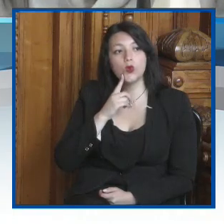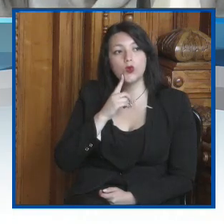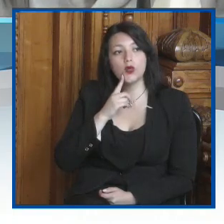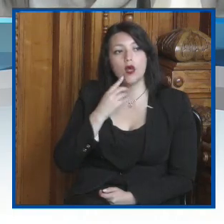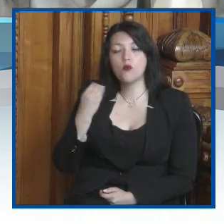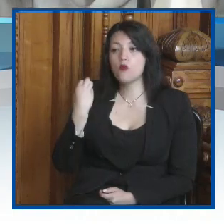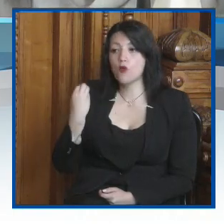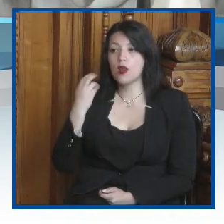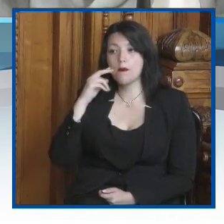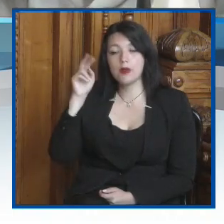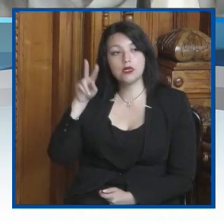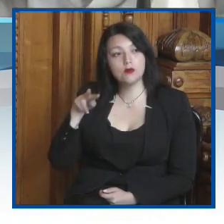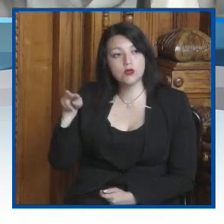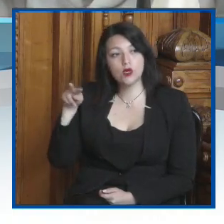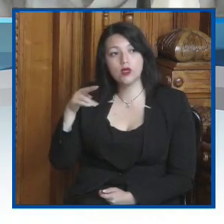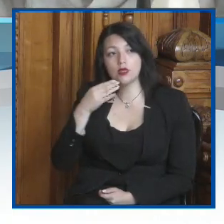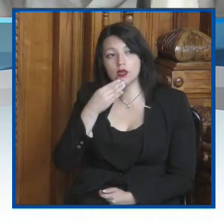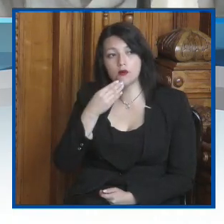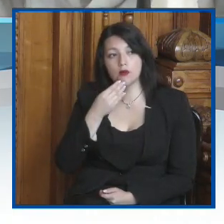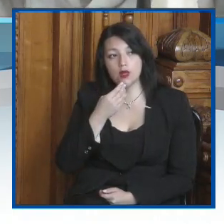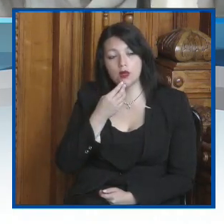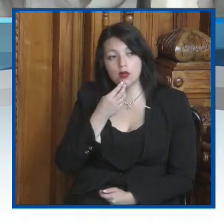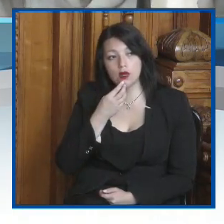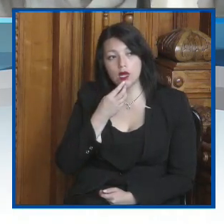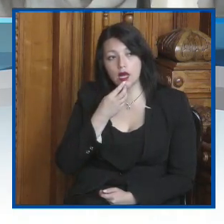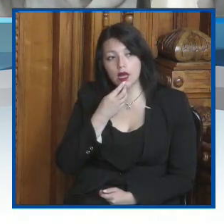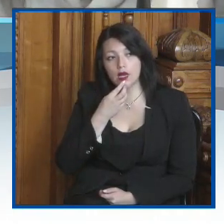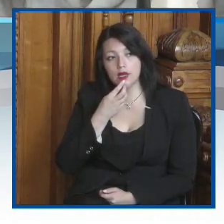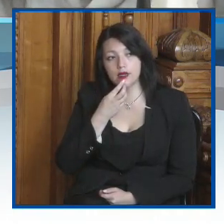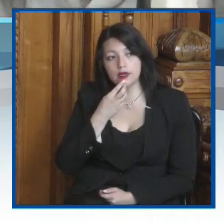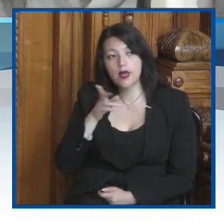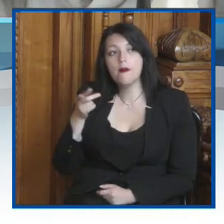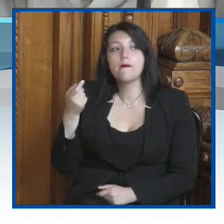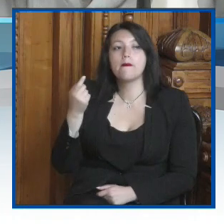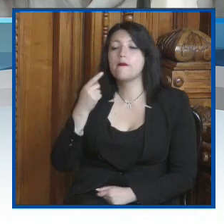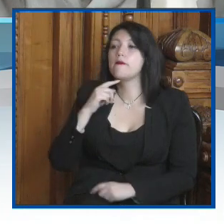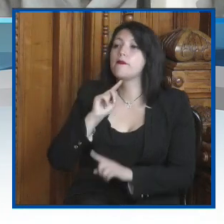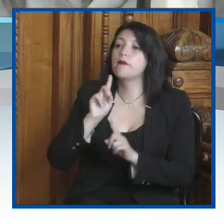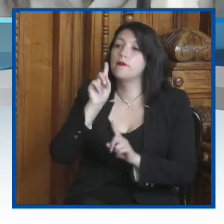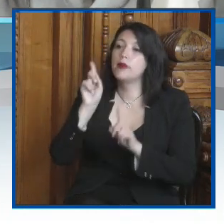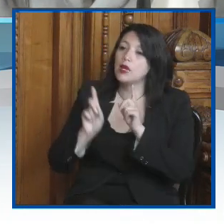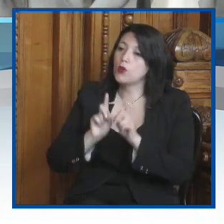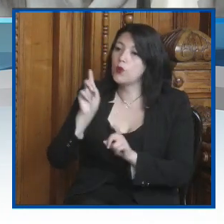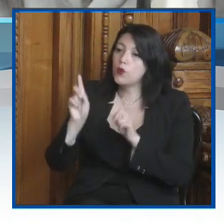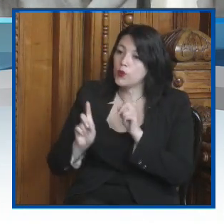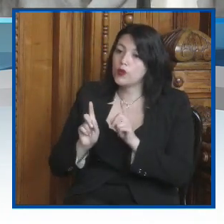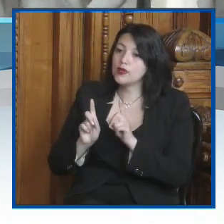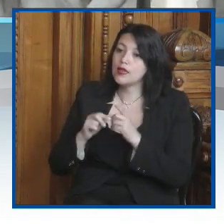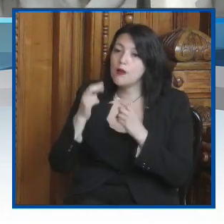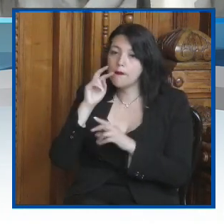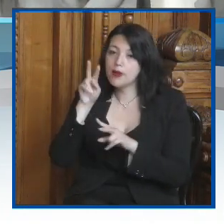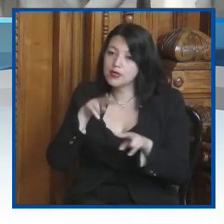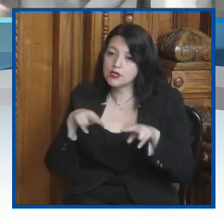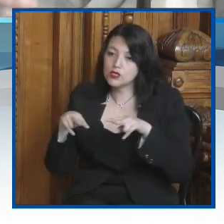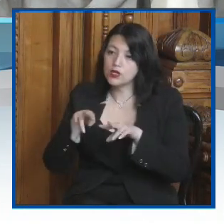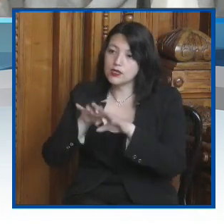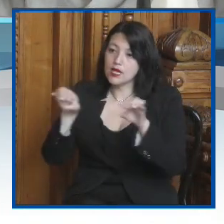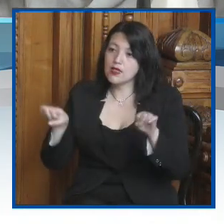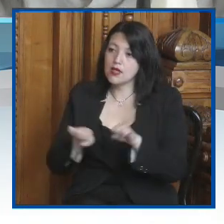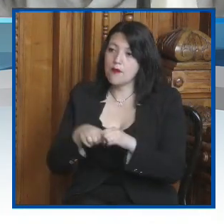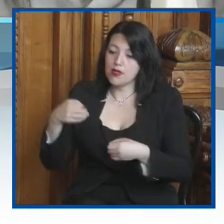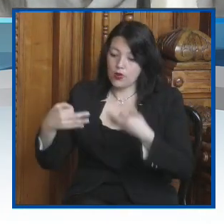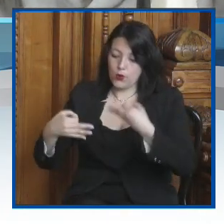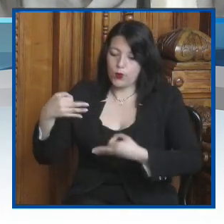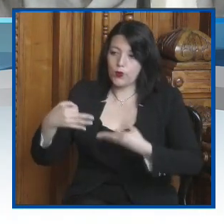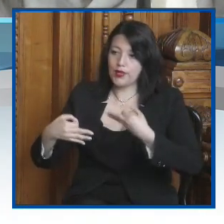recepción. Después también hacemos encuestas de percepción en cuanto al sistema de justicia, en cómo fue su experiencia, es decir,